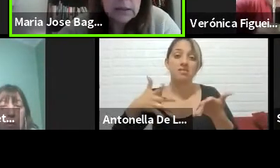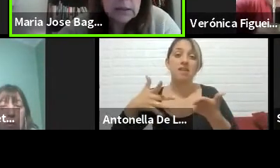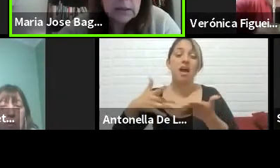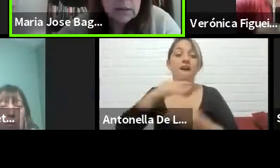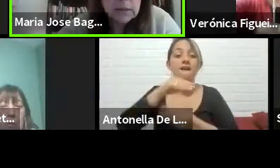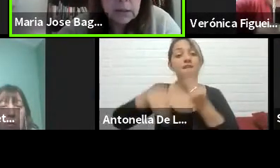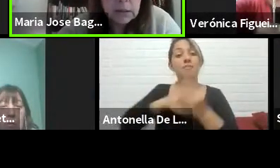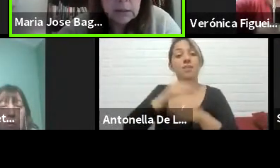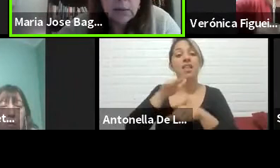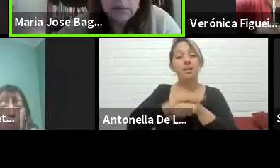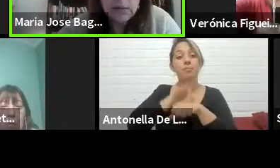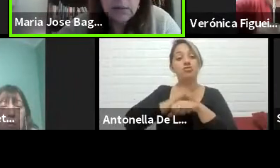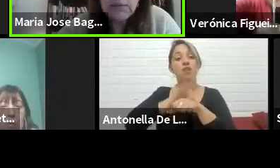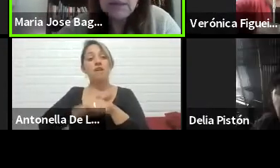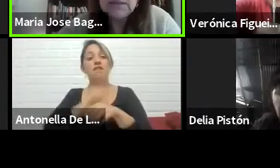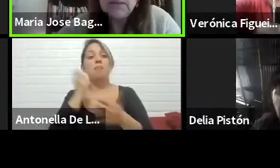personal.